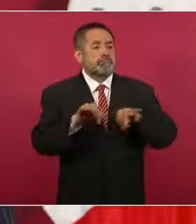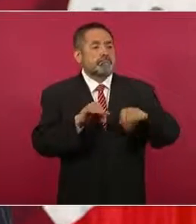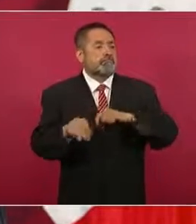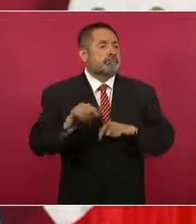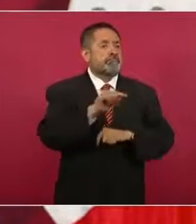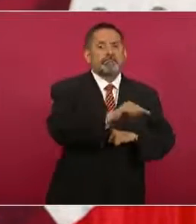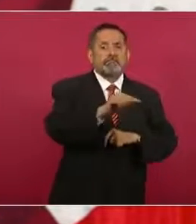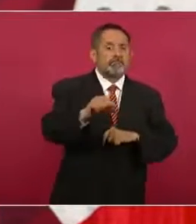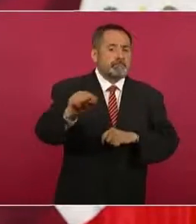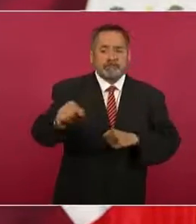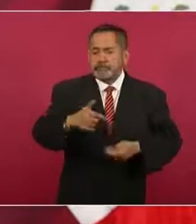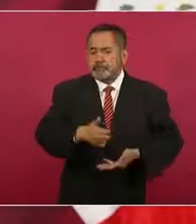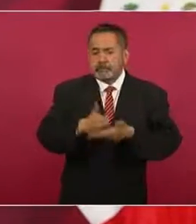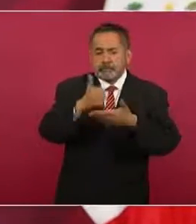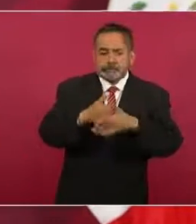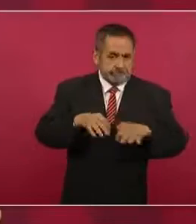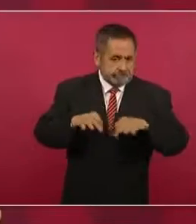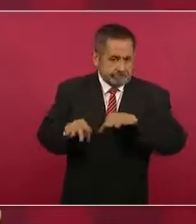para que